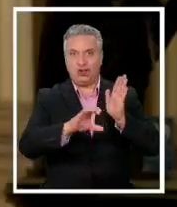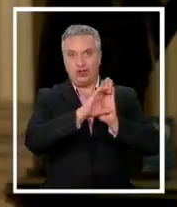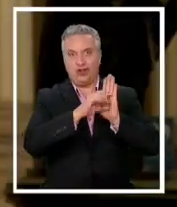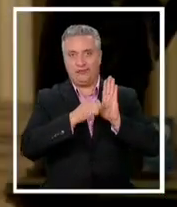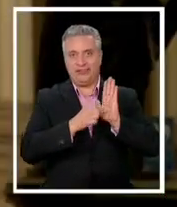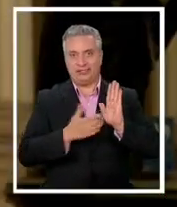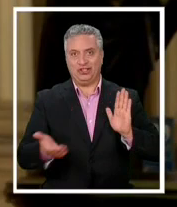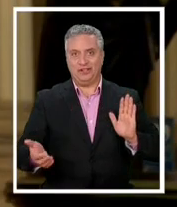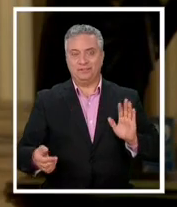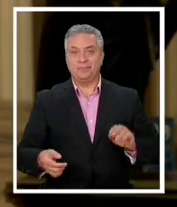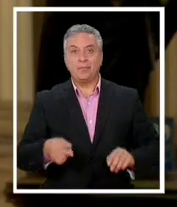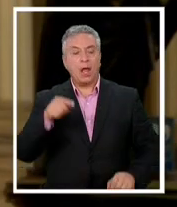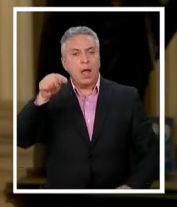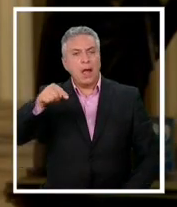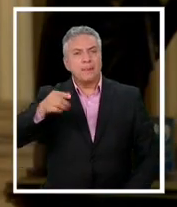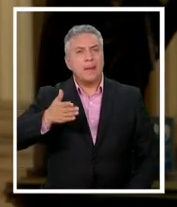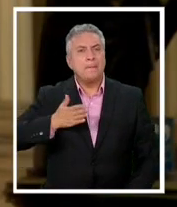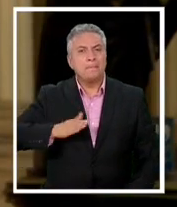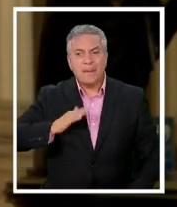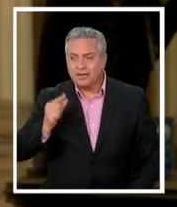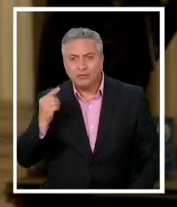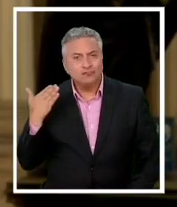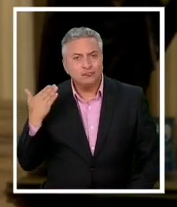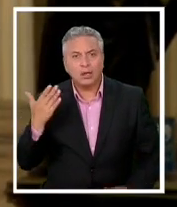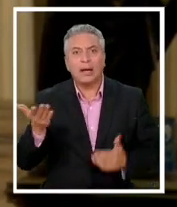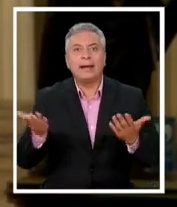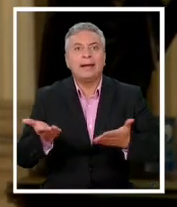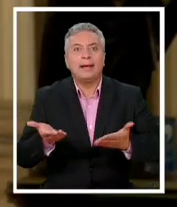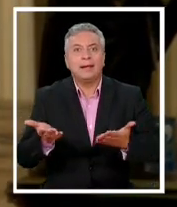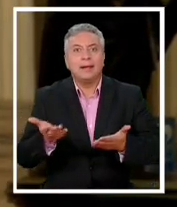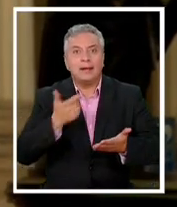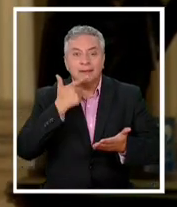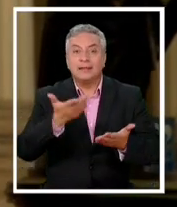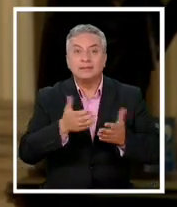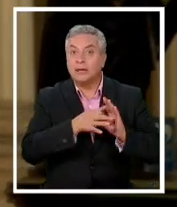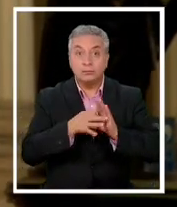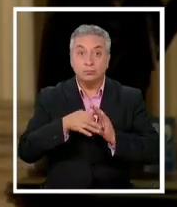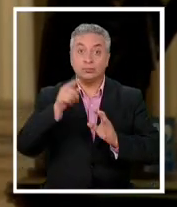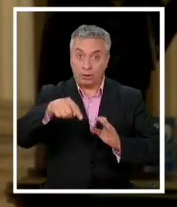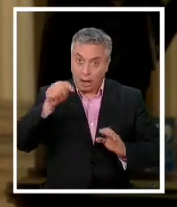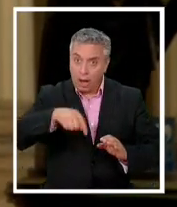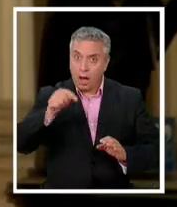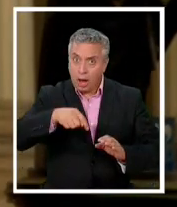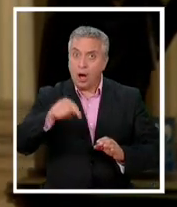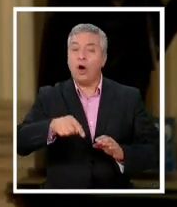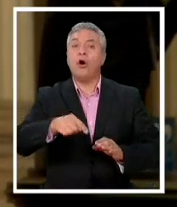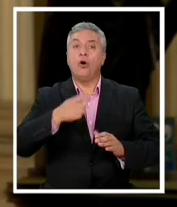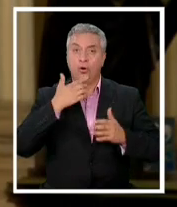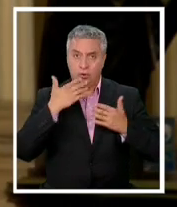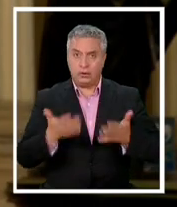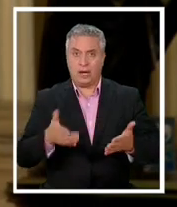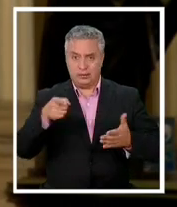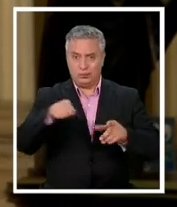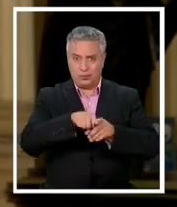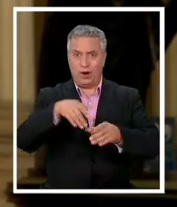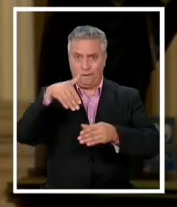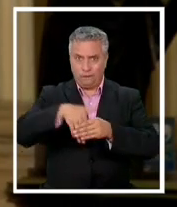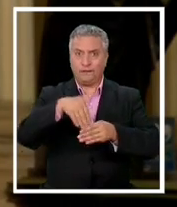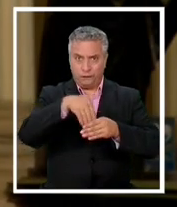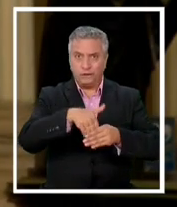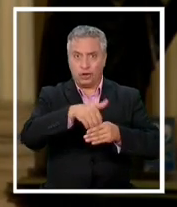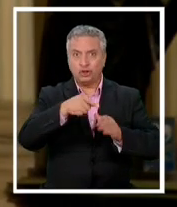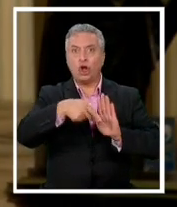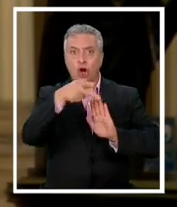¿Y qué pasó este martes en la convención constitucional? Diferentes comisiones temáticas sesionaron por última vez votando normas